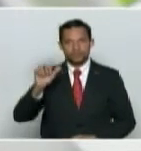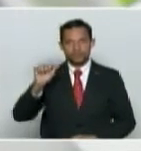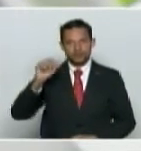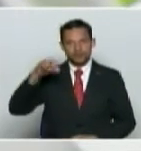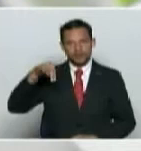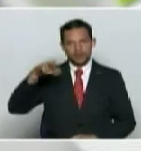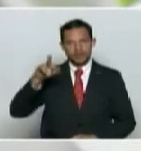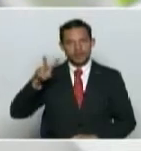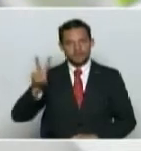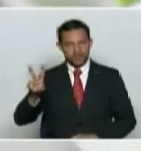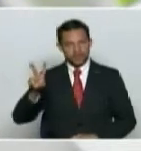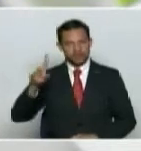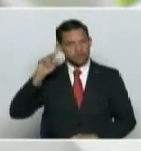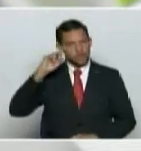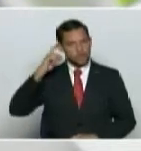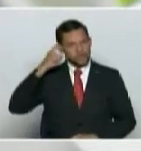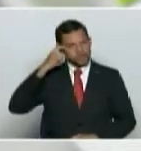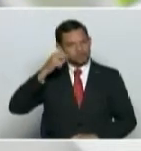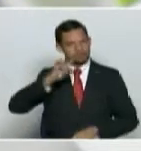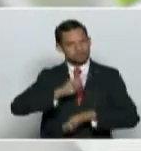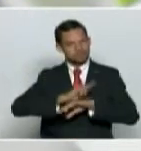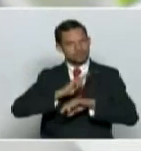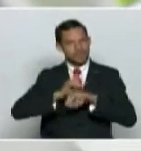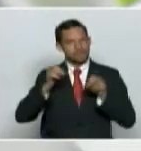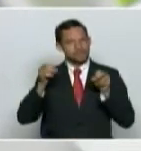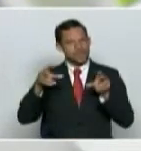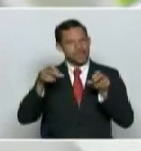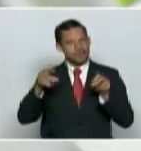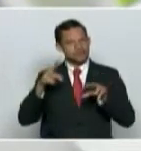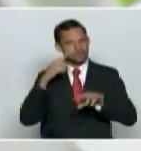Autoridad Nacional de Televisión.